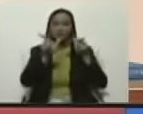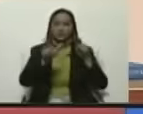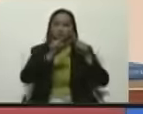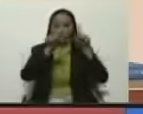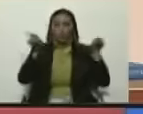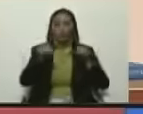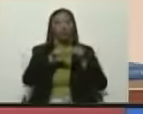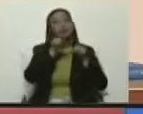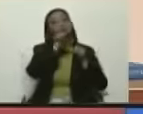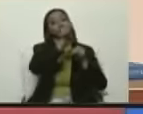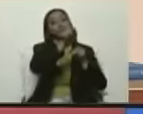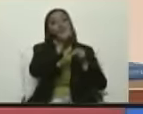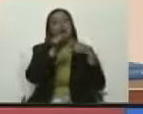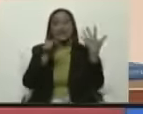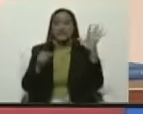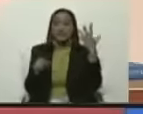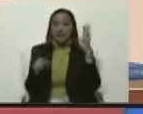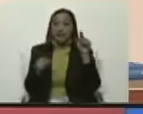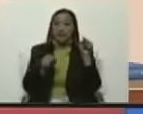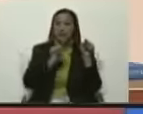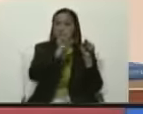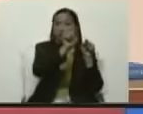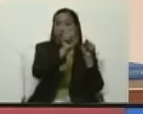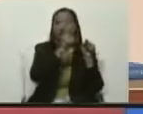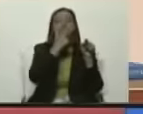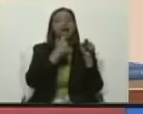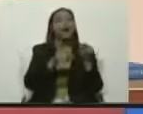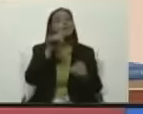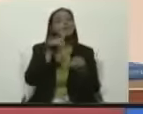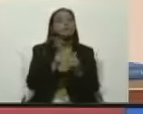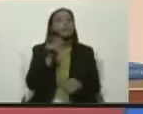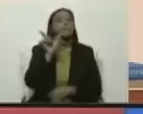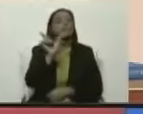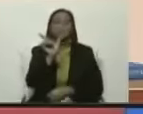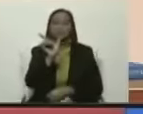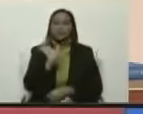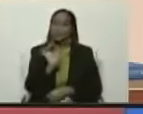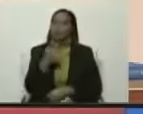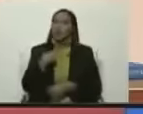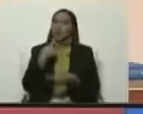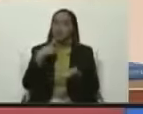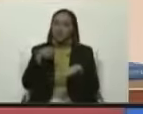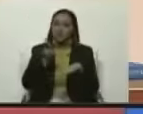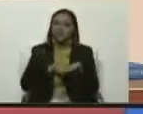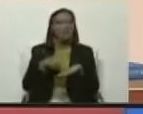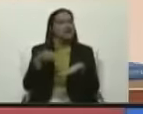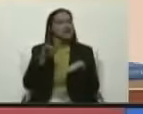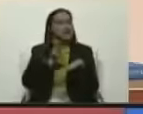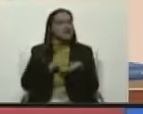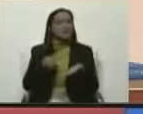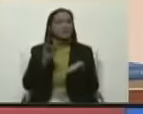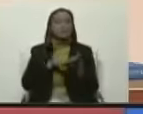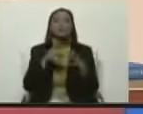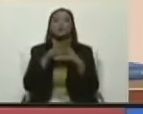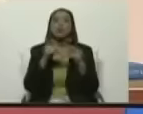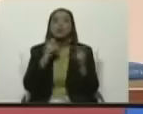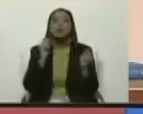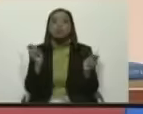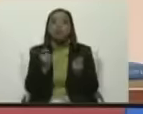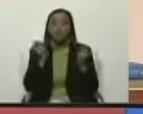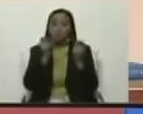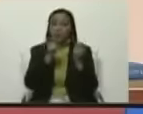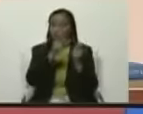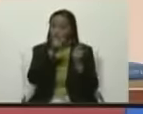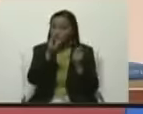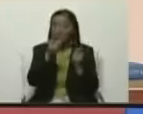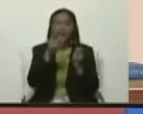fácil, a votar por el PSUV. Nosotros hemos dicho, o lo digo y lo repito y lo voy a seguir repitiendo en todos estos días, si usted es del PSUV, ha